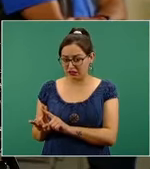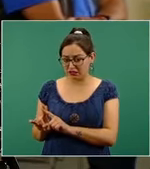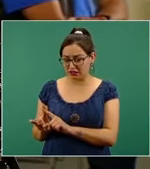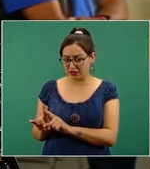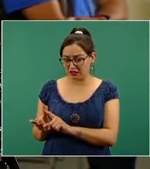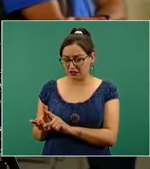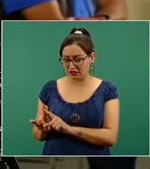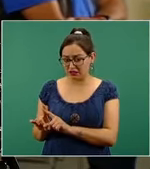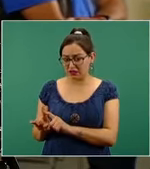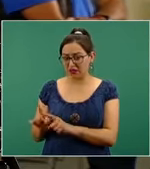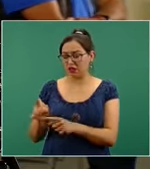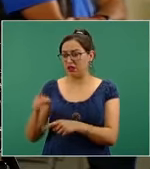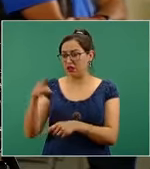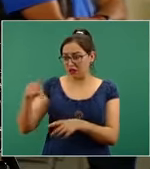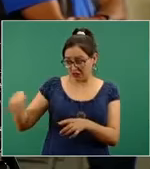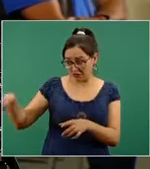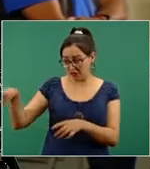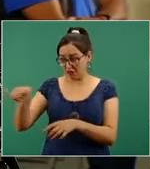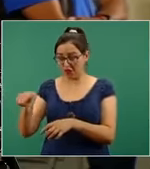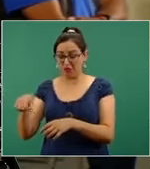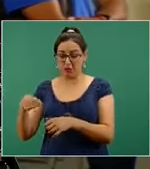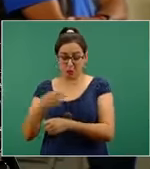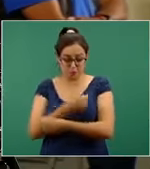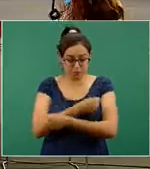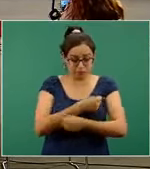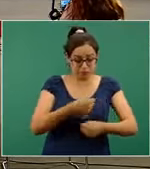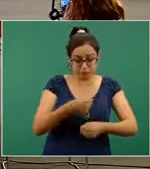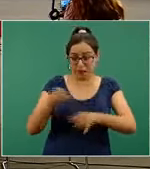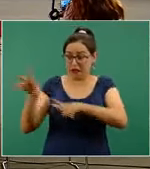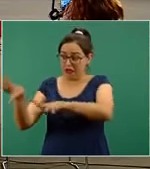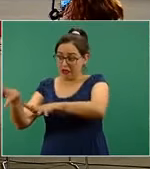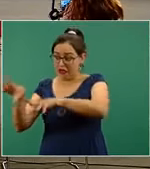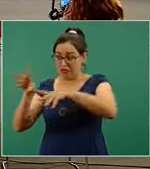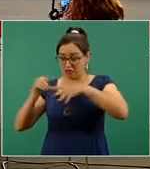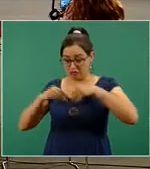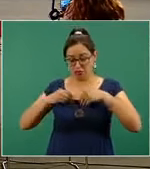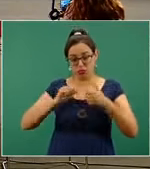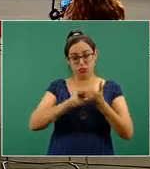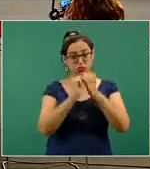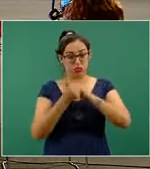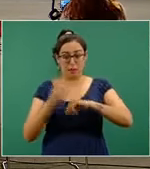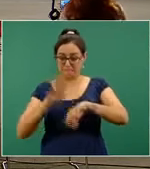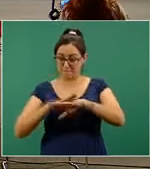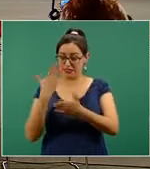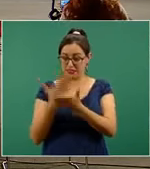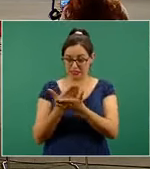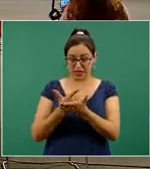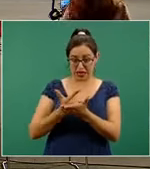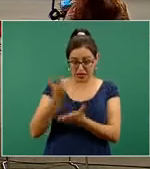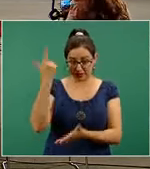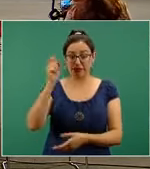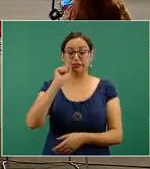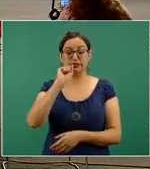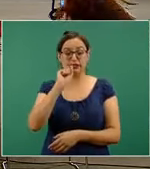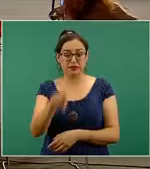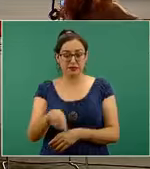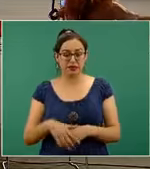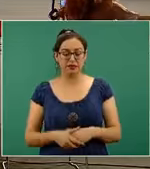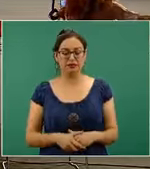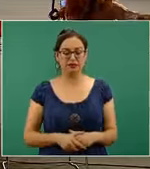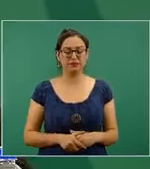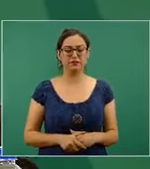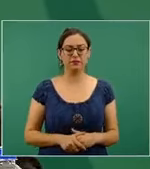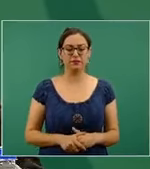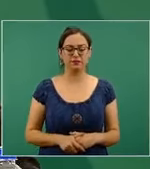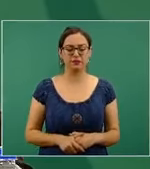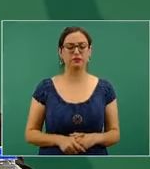se agravan con tan solo la presencia de sobrepeso o ya de obesidad? Gracias. Claro, con mucho gusto. De hecho, de